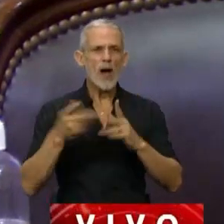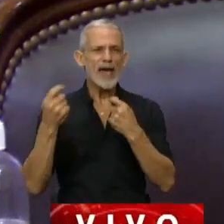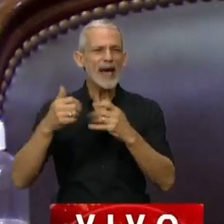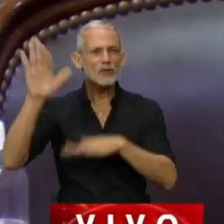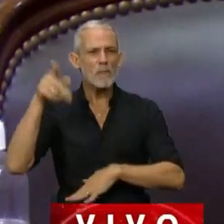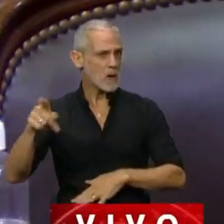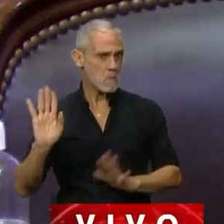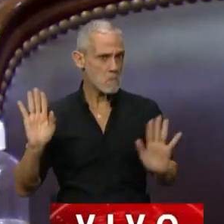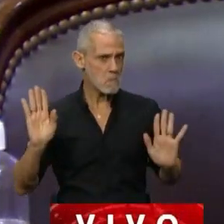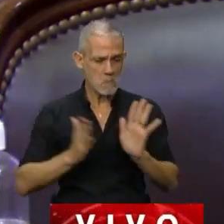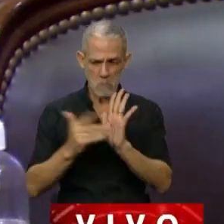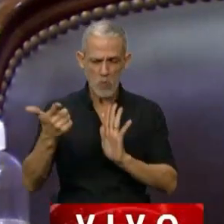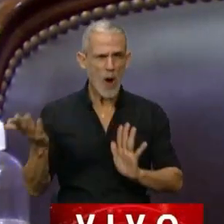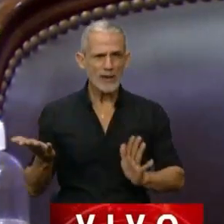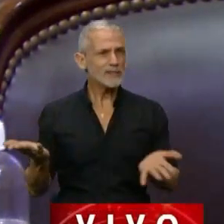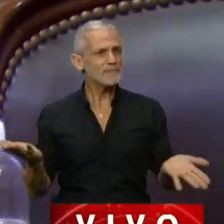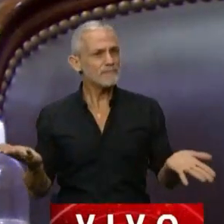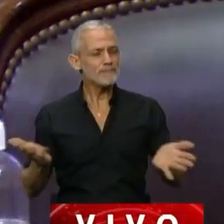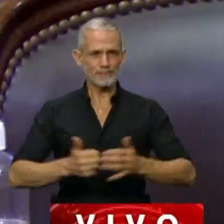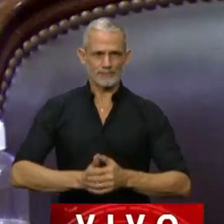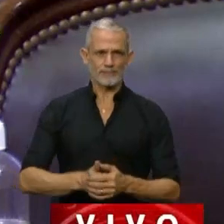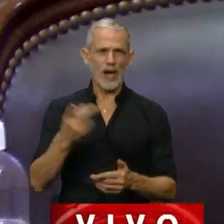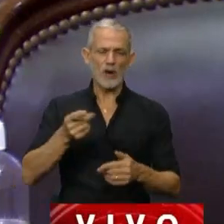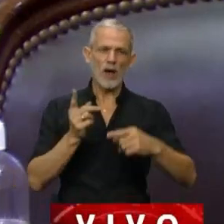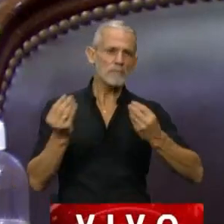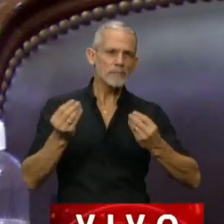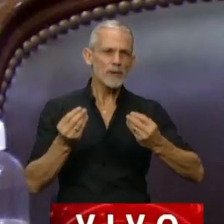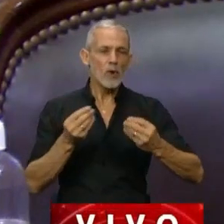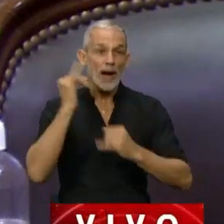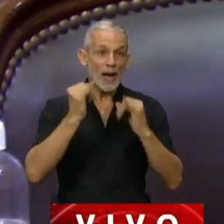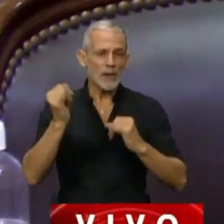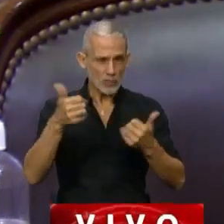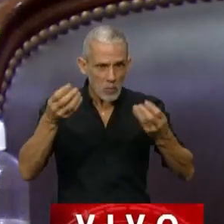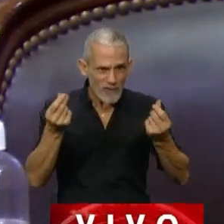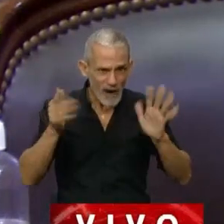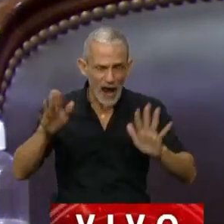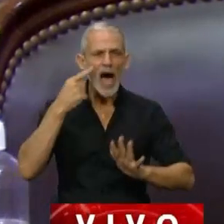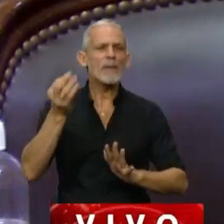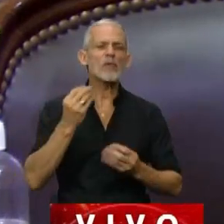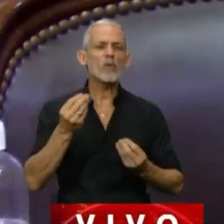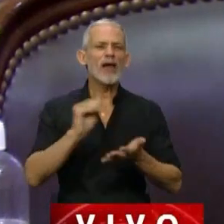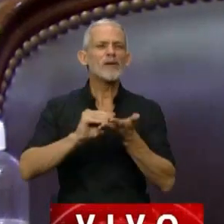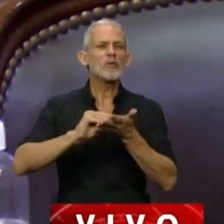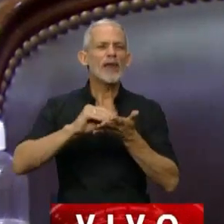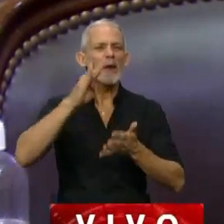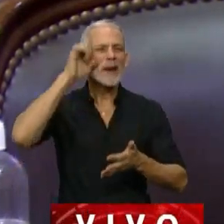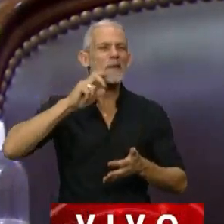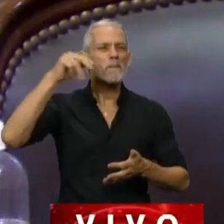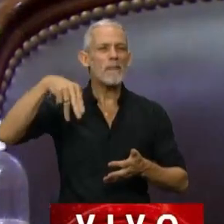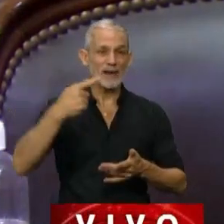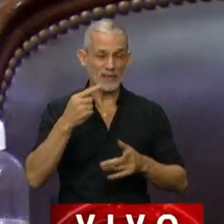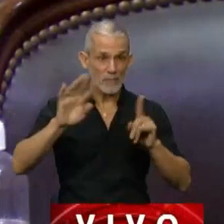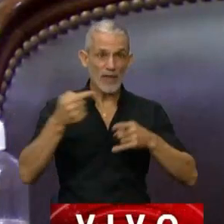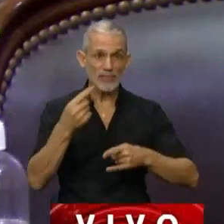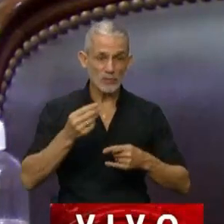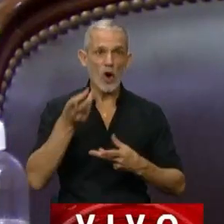gastos. Y si ahora le sumamos el argumento, que me parece muy válido, de la diputada Miriam Bregman, que también vamos a